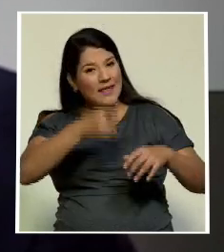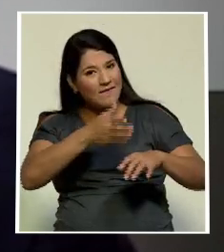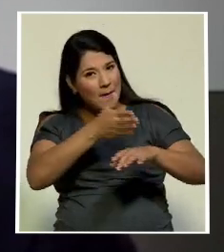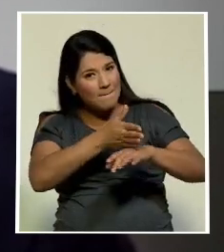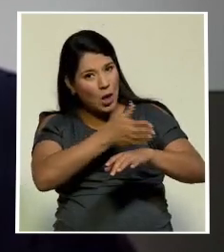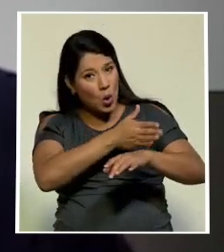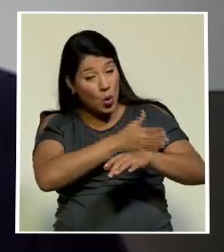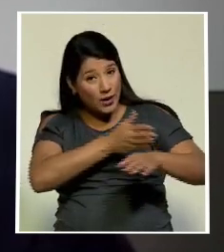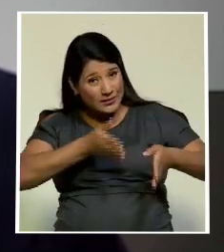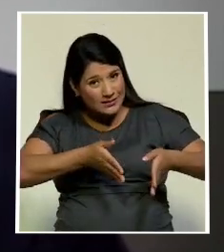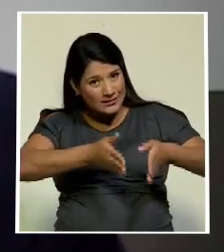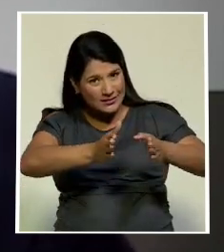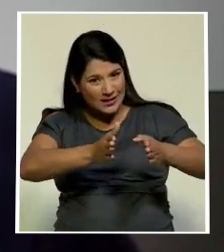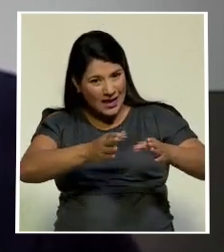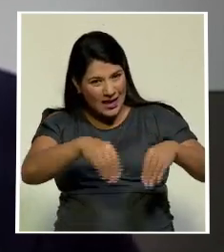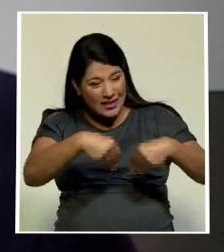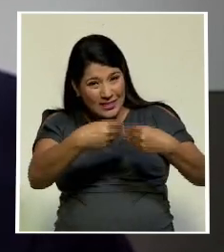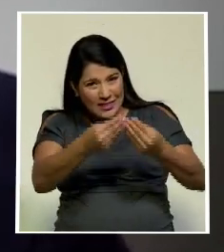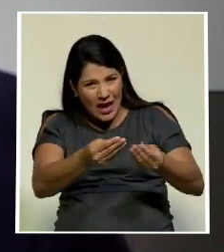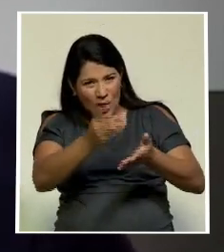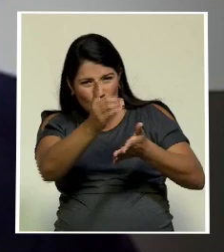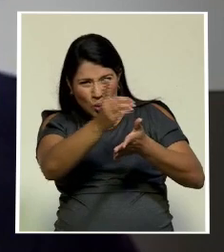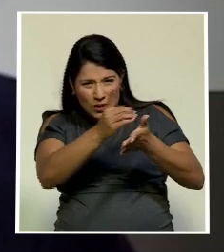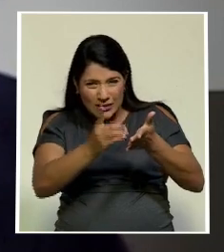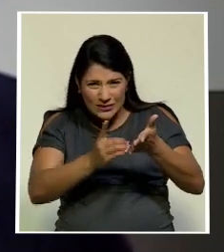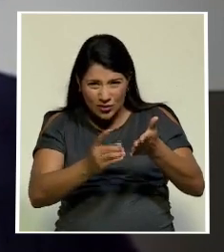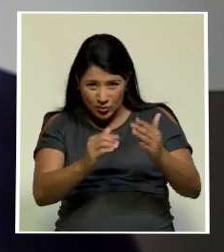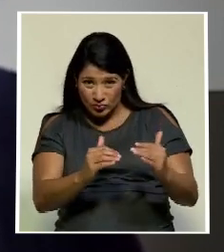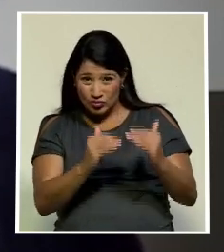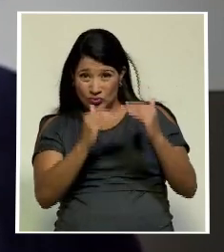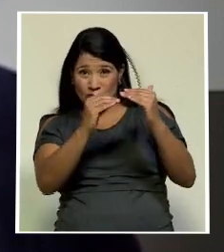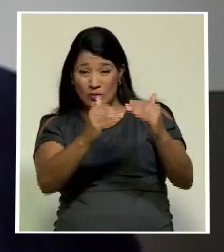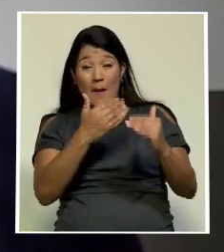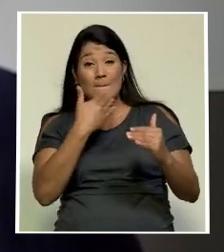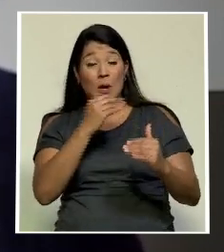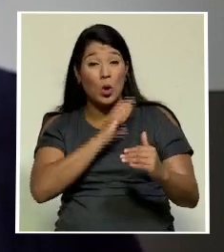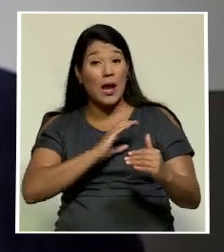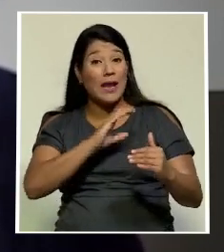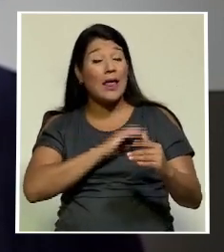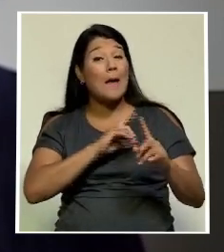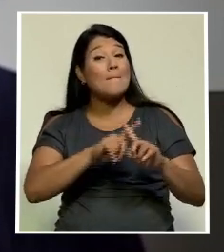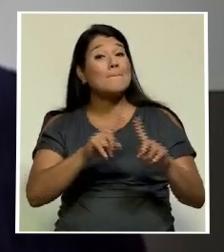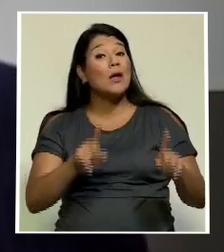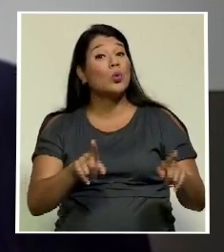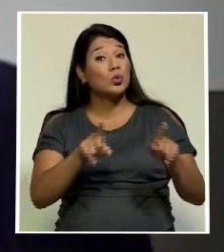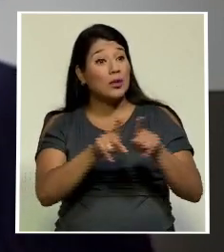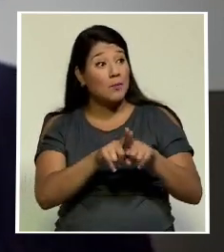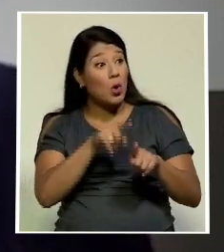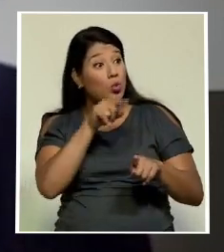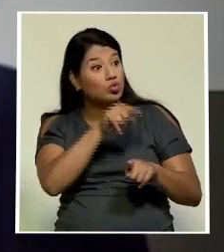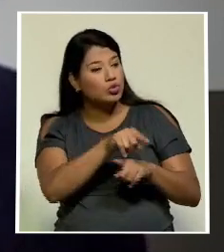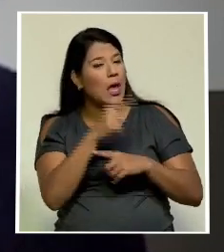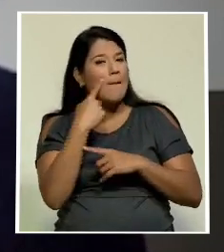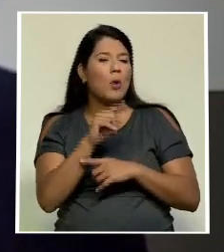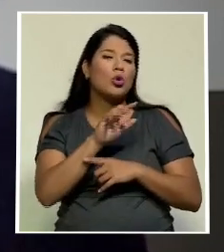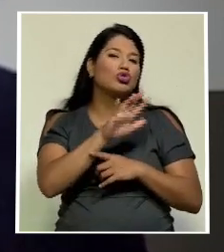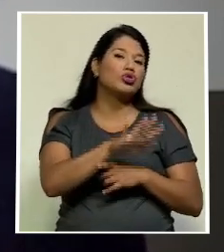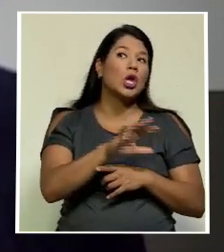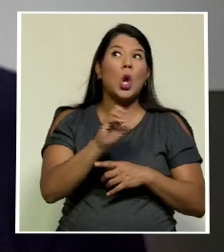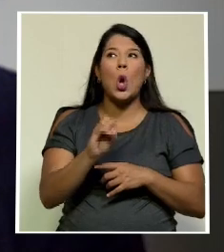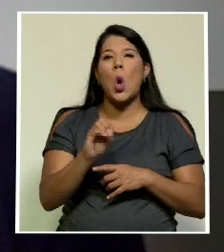un diseño, una construcción, me la va a llevar a un estándar superior y además de eso, usted durante un periodo de 5, 8